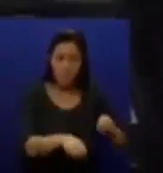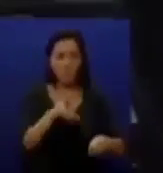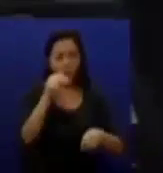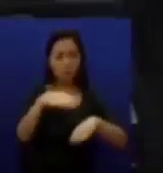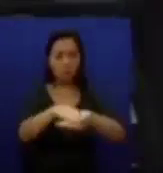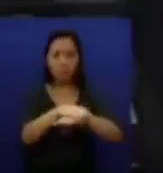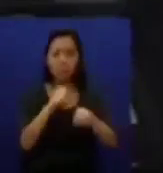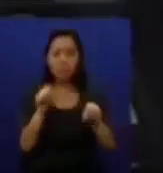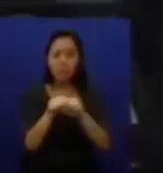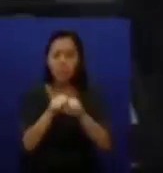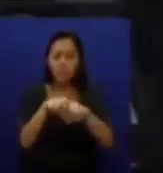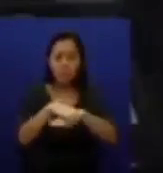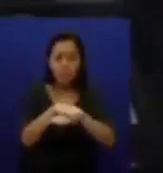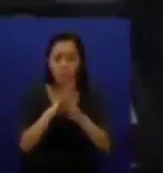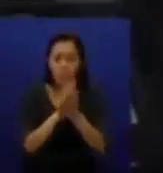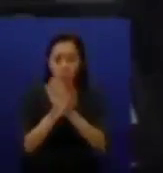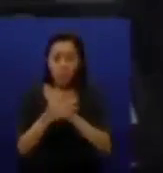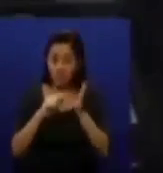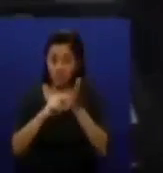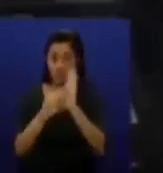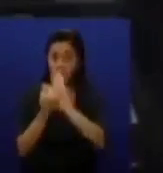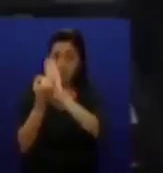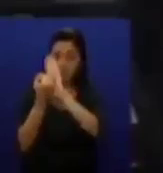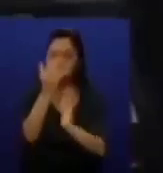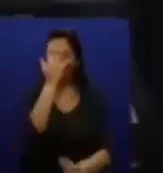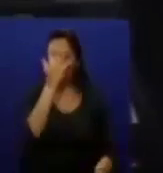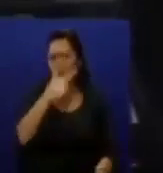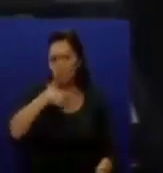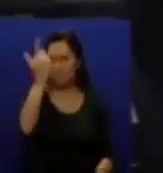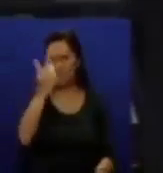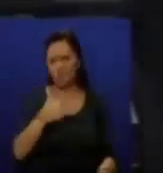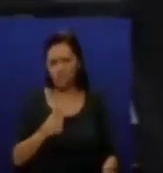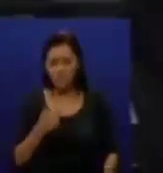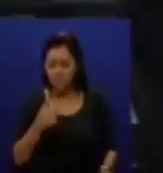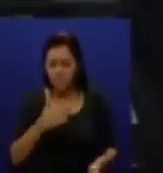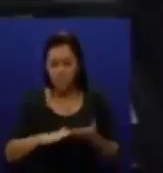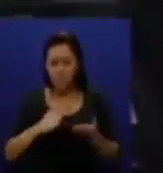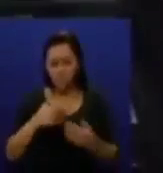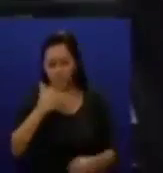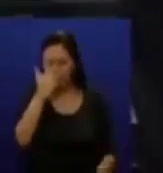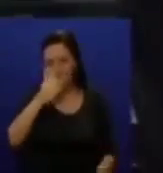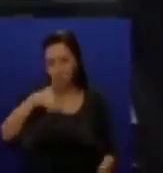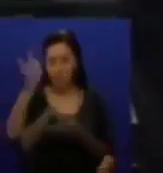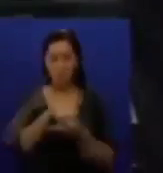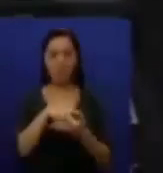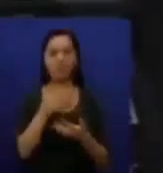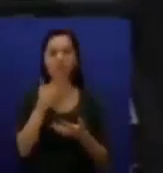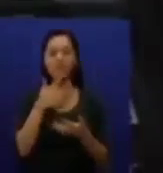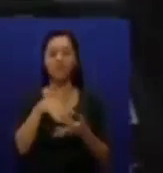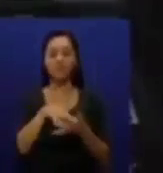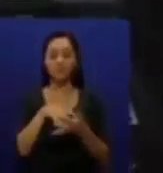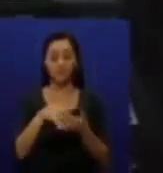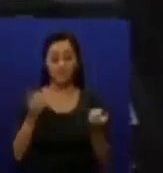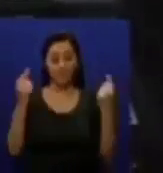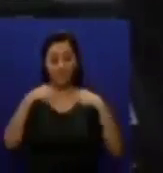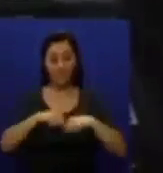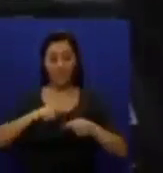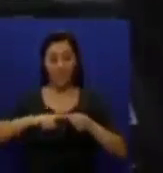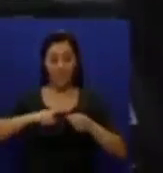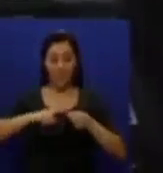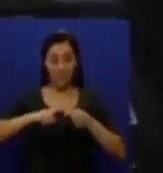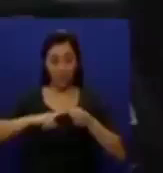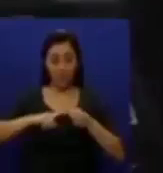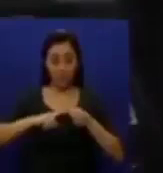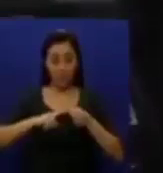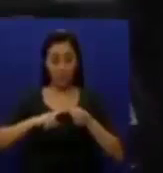zapatos. Y eso es parte del folclor. Qué vergüenza. Yo me siento con vergüenza ajena como guayaquileño. Entiendo perfectamente